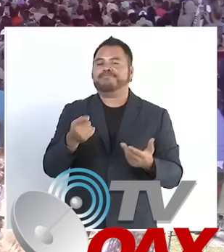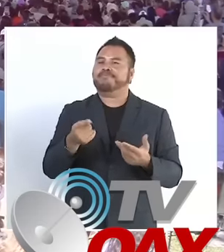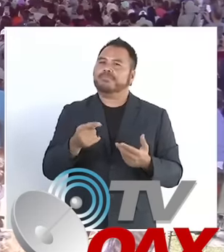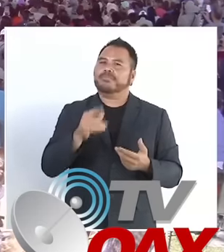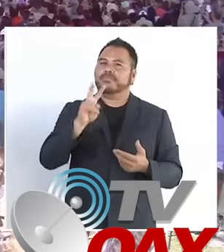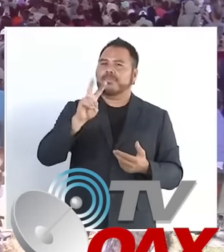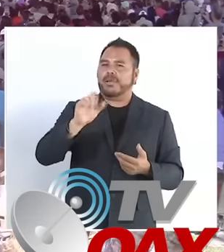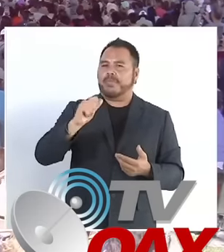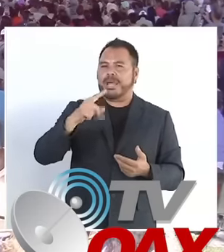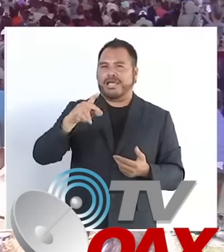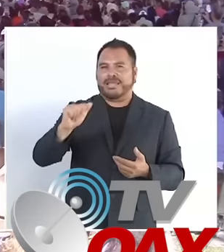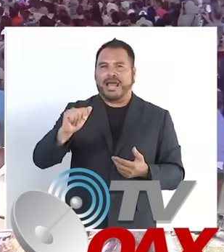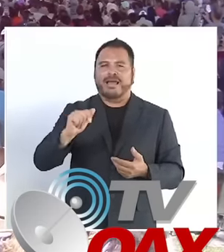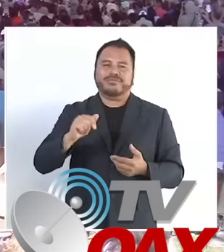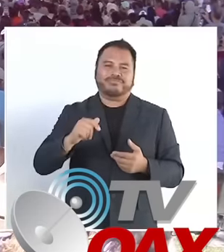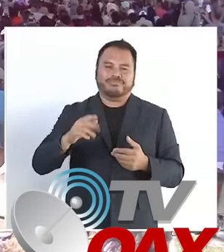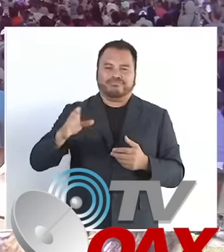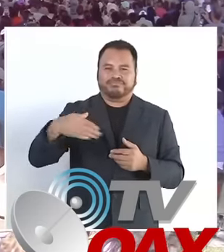vaquita marina